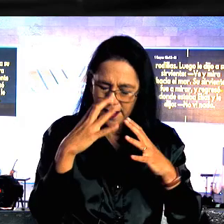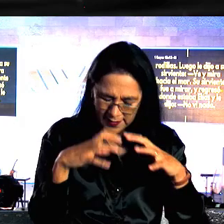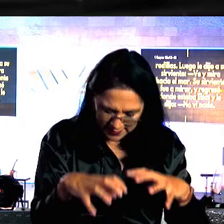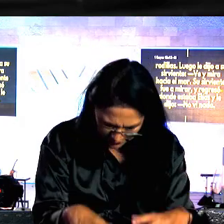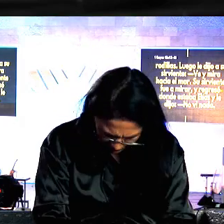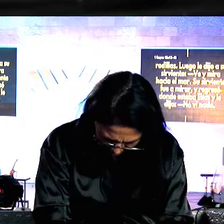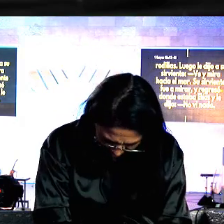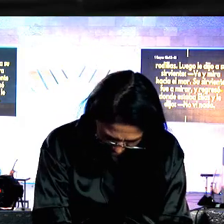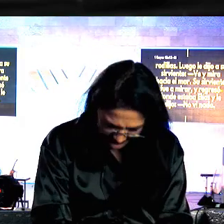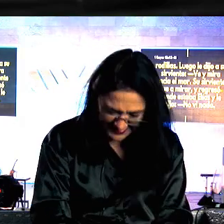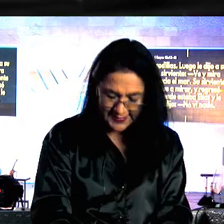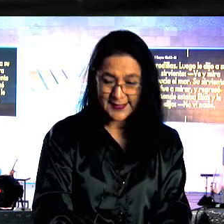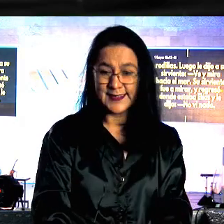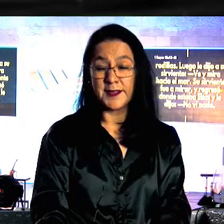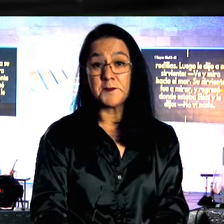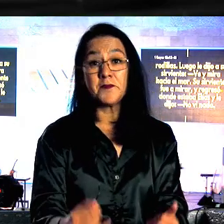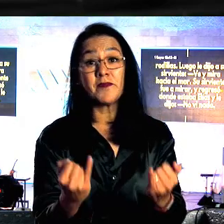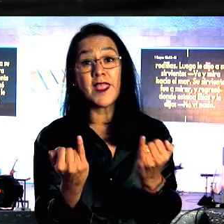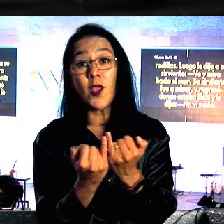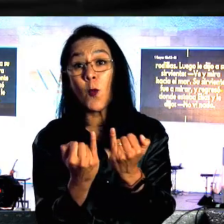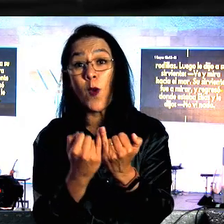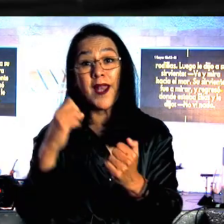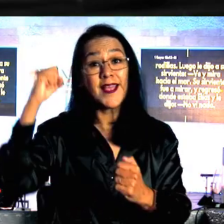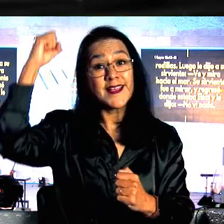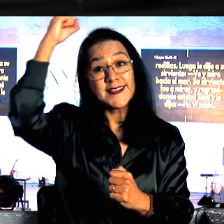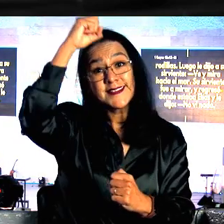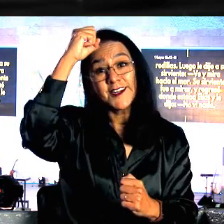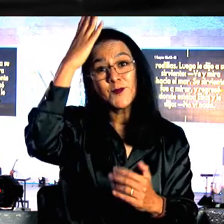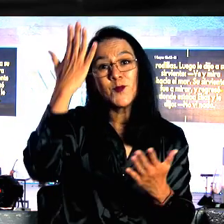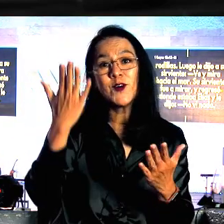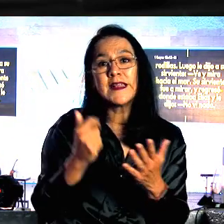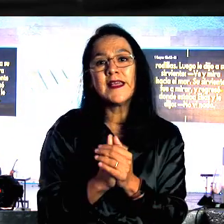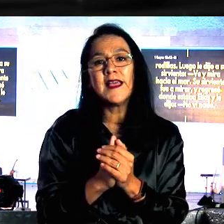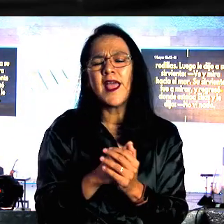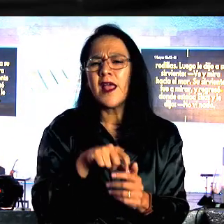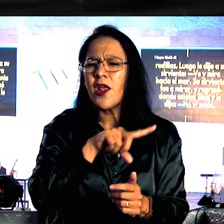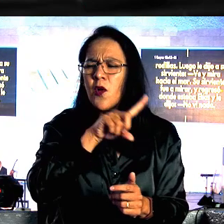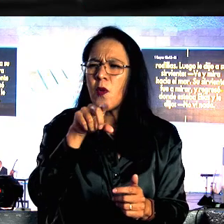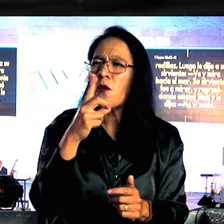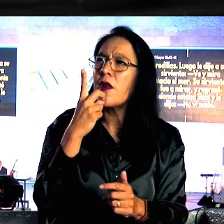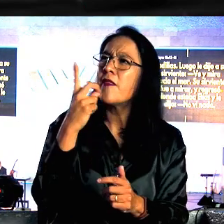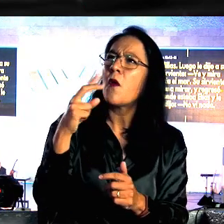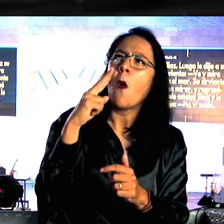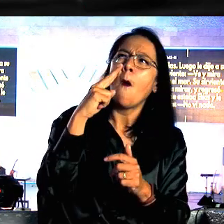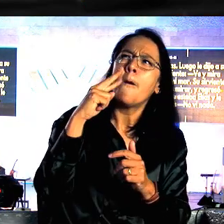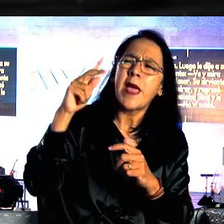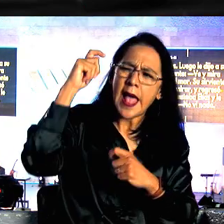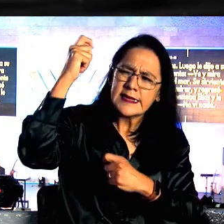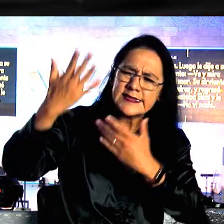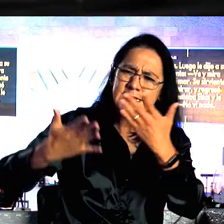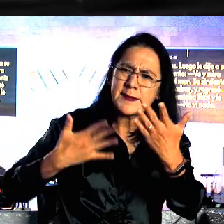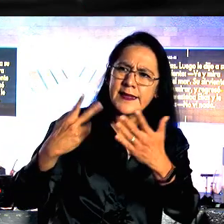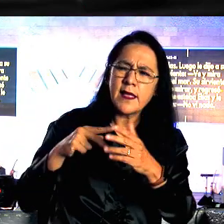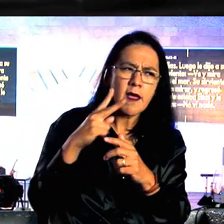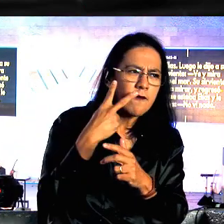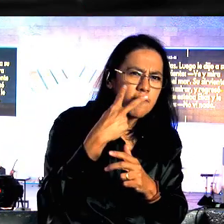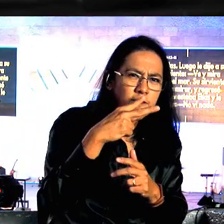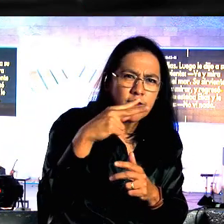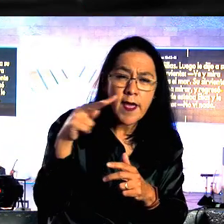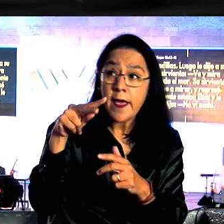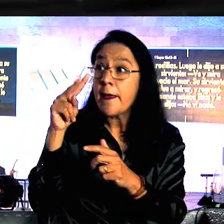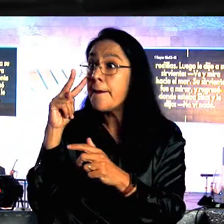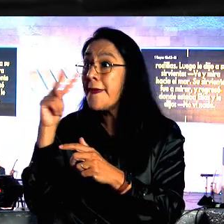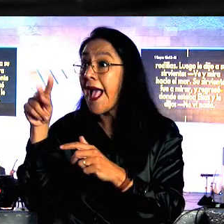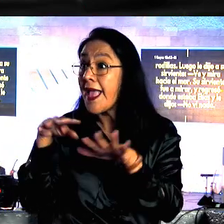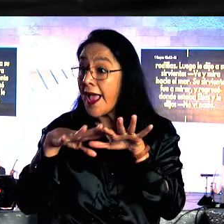otro paralelismo con Salomón luego le dijo a su sirviente ve y mira hacia el mar su sirviente fue a mirar y regresó